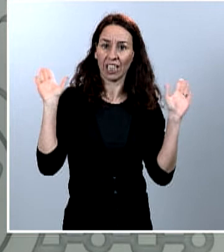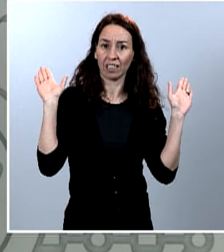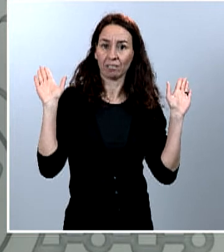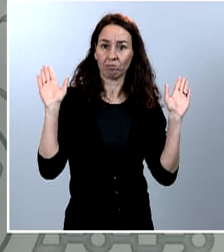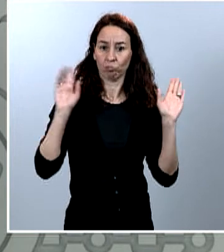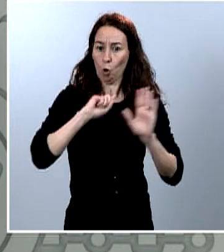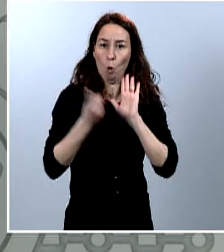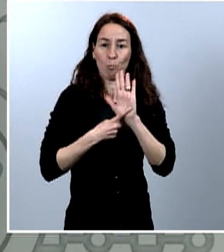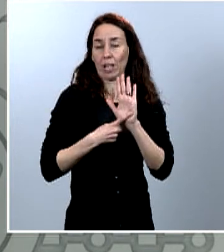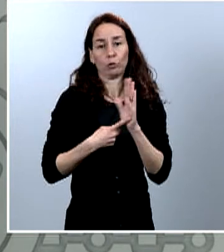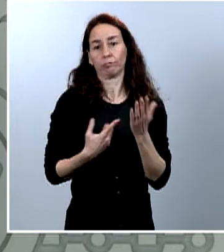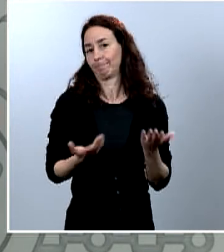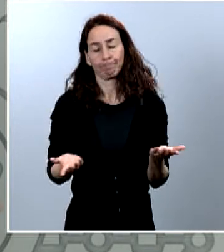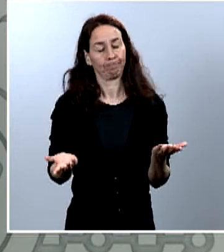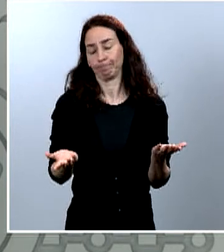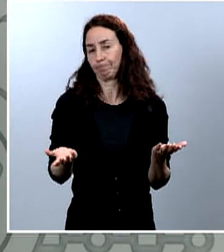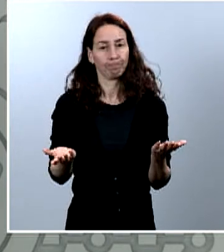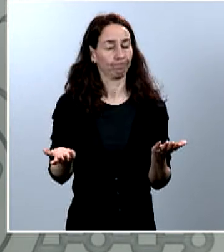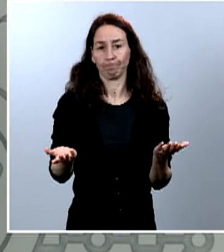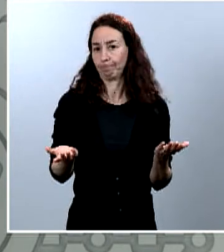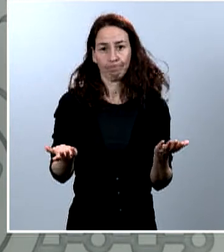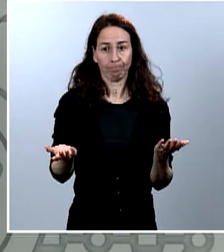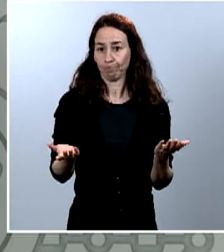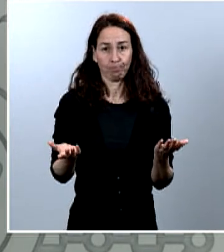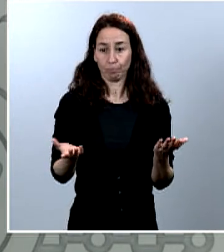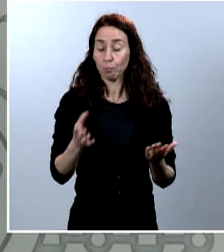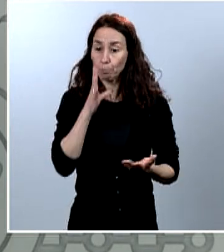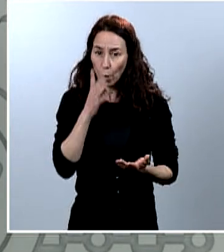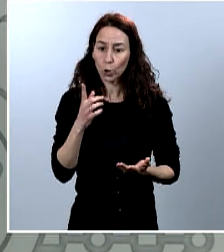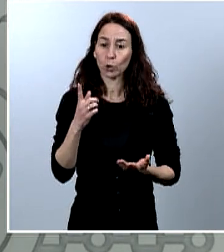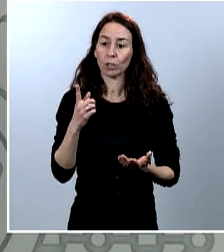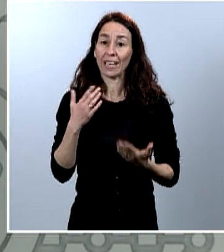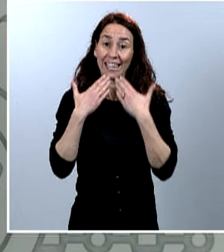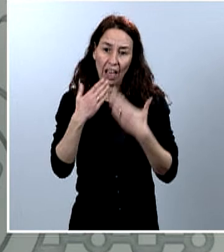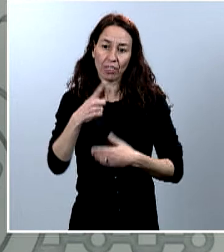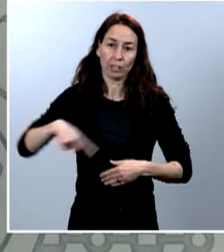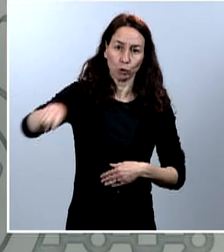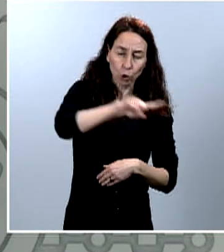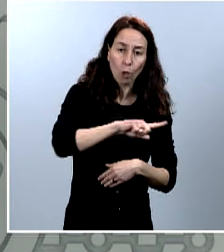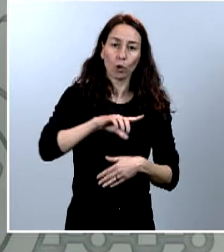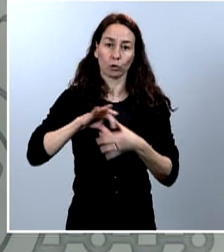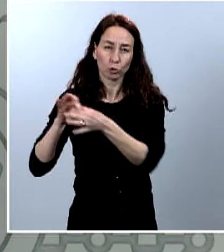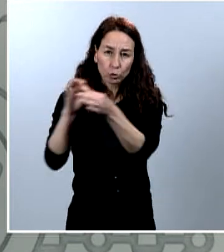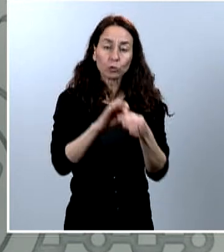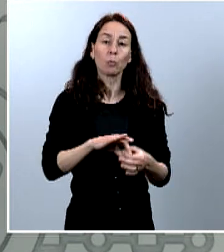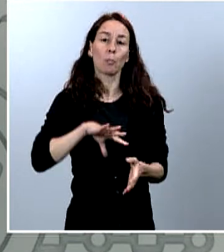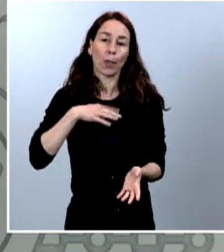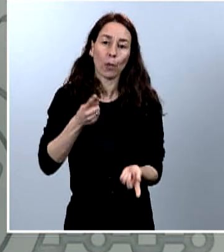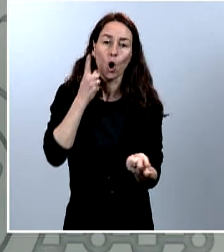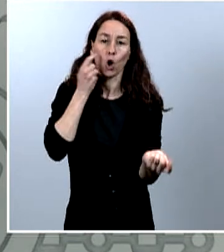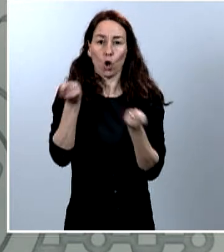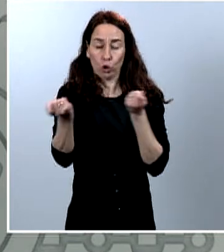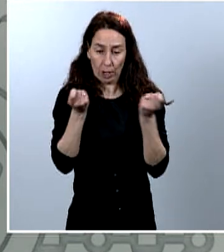que se han implementado, que hemos conseguido entre todos y que ha implementado el Gobierno para controlar esta epidemia. Obviamente el Comité